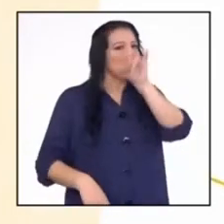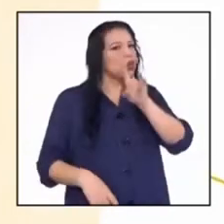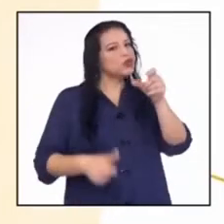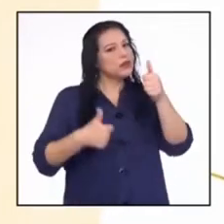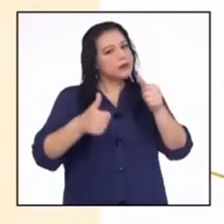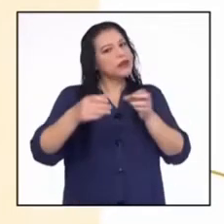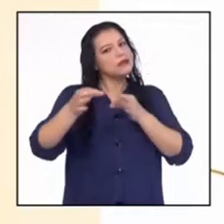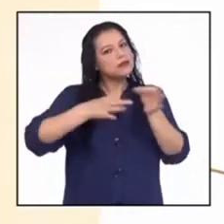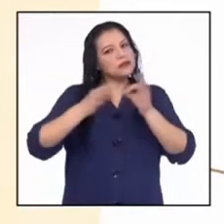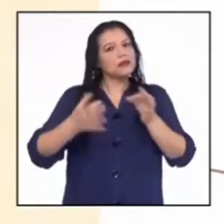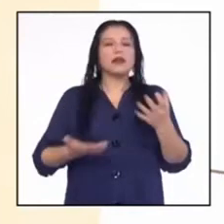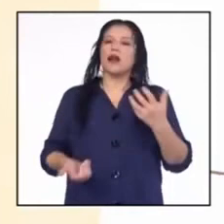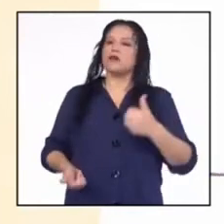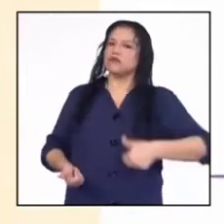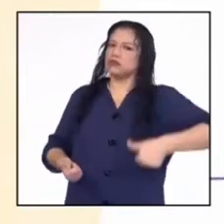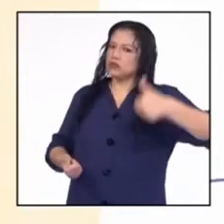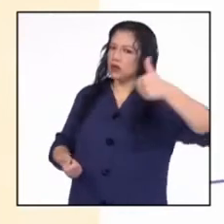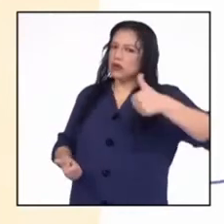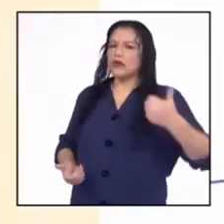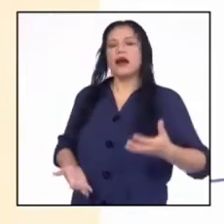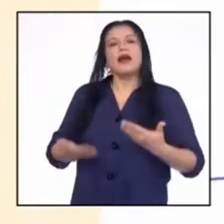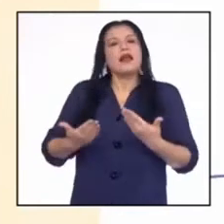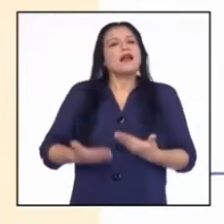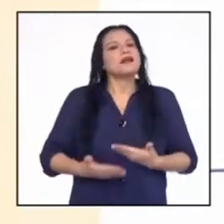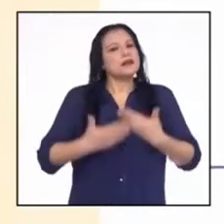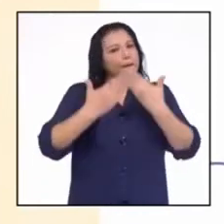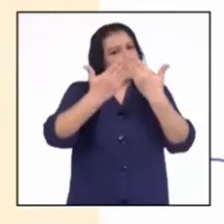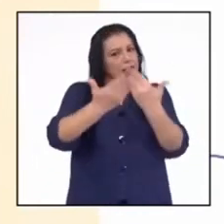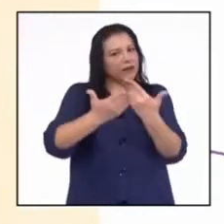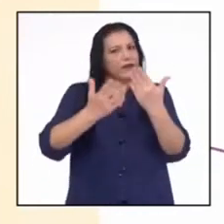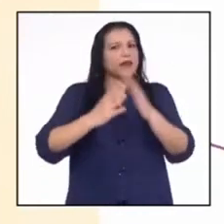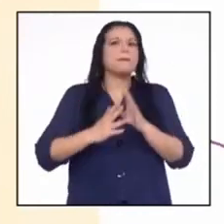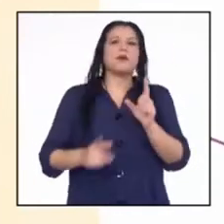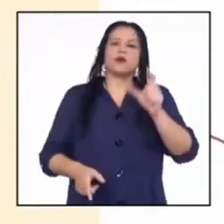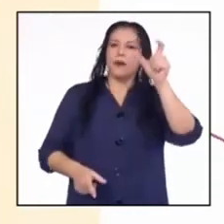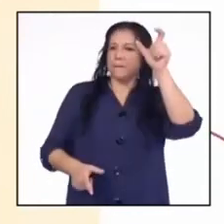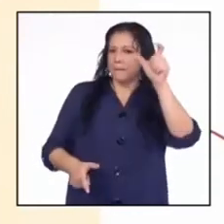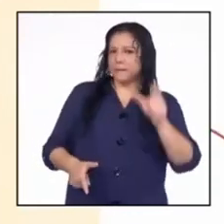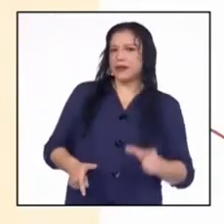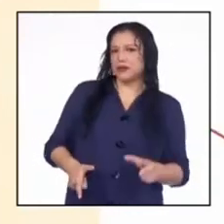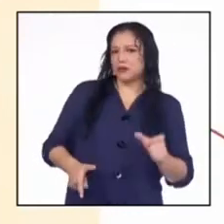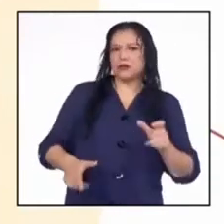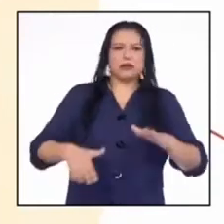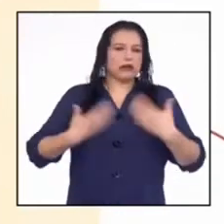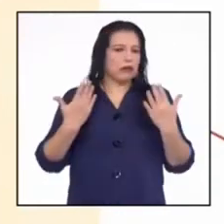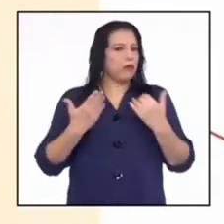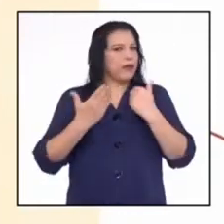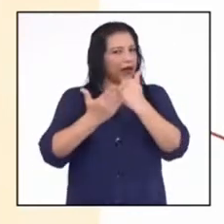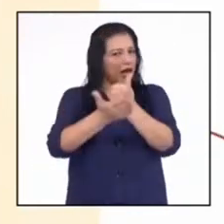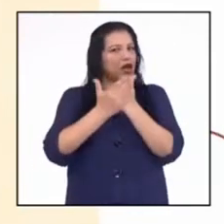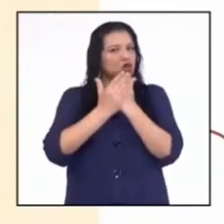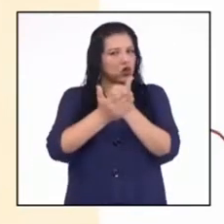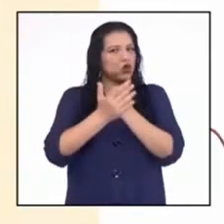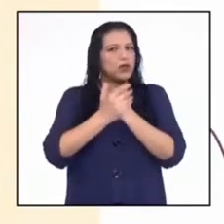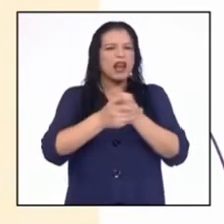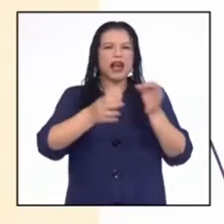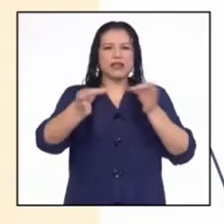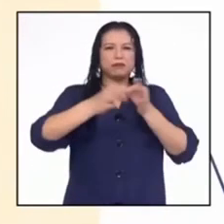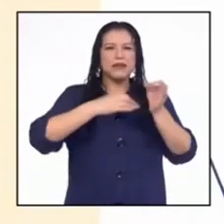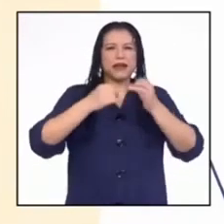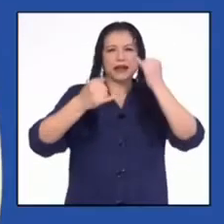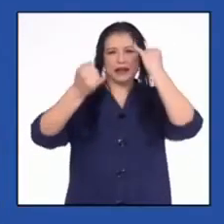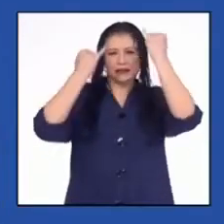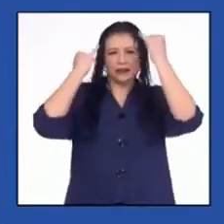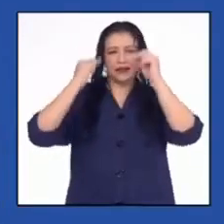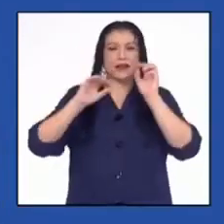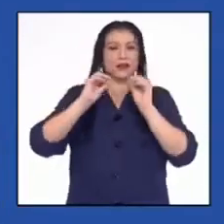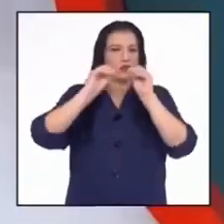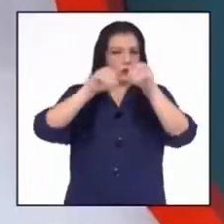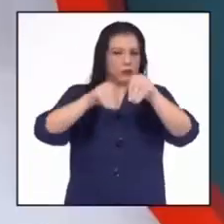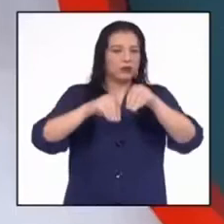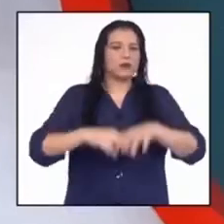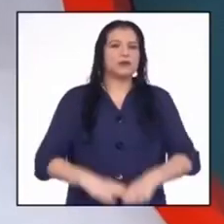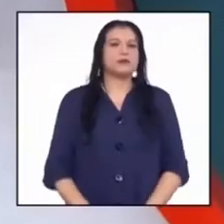de autoridad que son planteados en este caso por una persona que puede ayudar a definir las ideas que indicas.